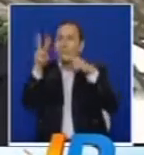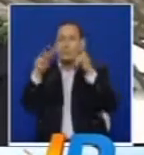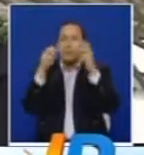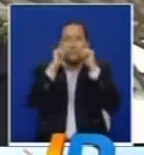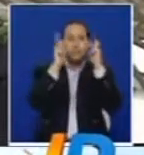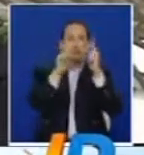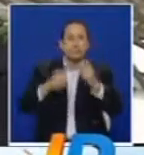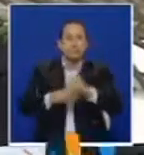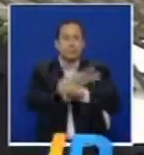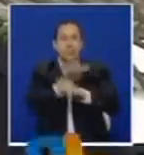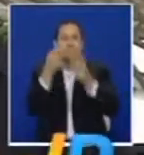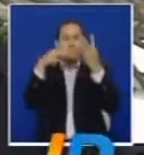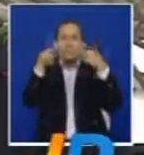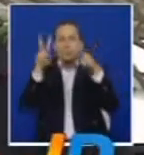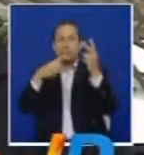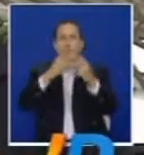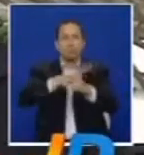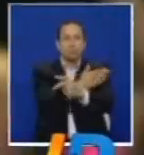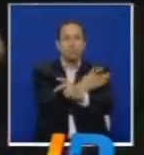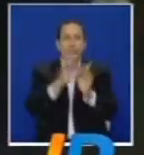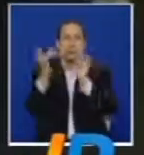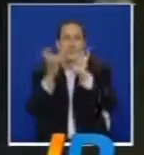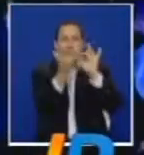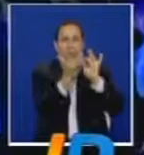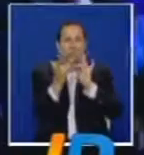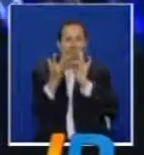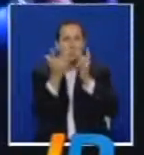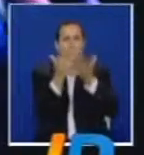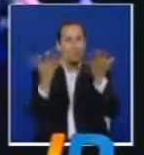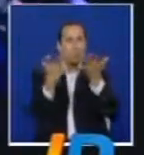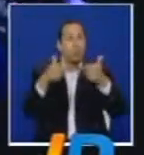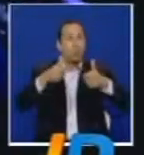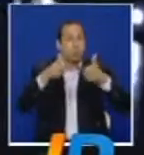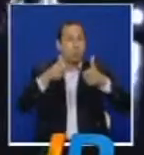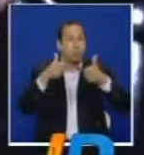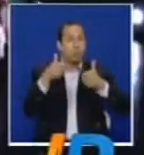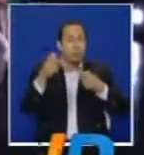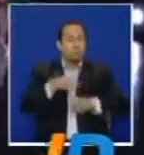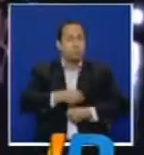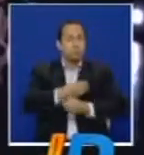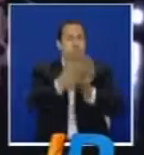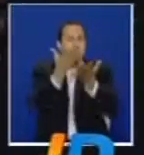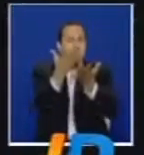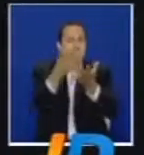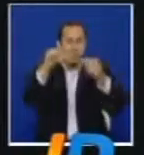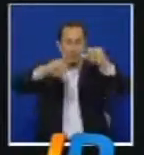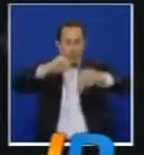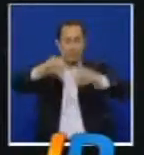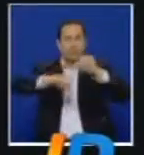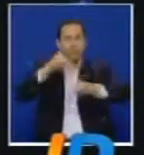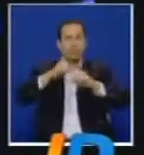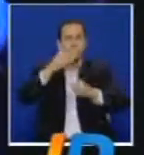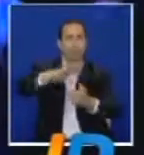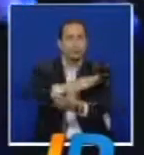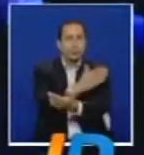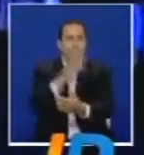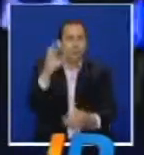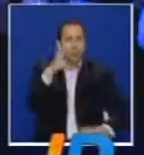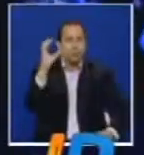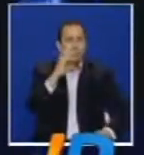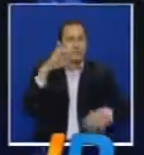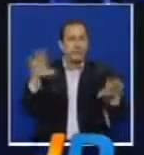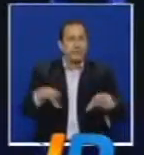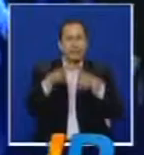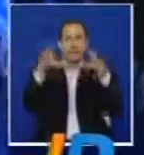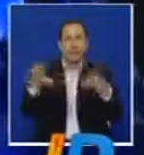musicales, también haciendo contactos. Durante este evento se realizará el lanzamiento del primer laboratorio musical de Colombia, que contará con actividades de